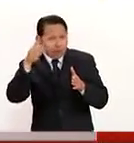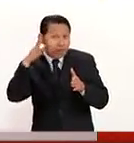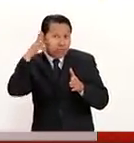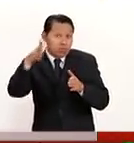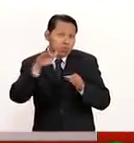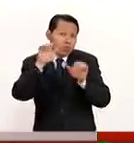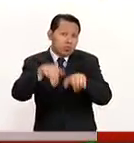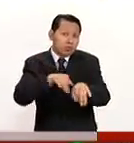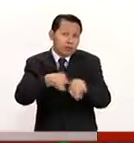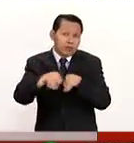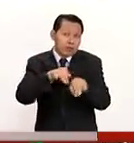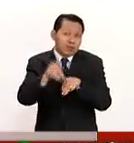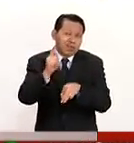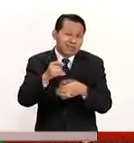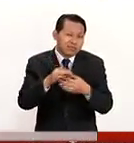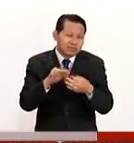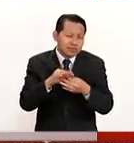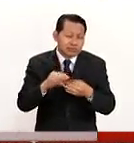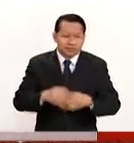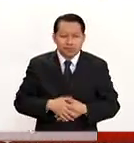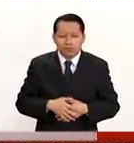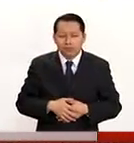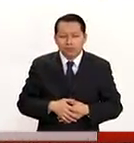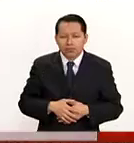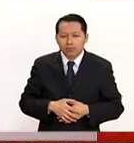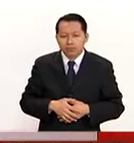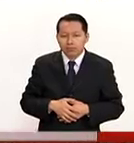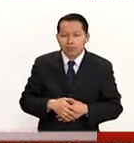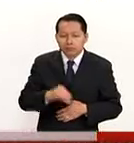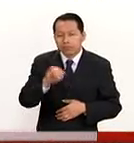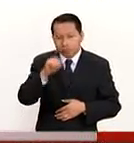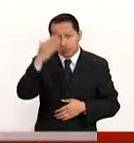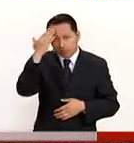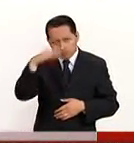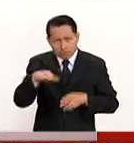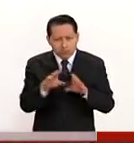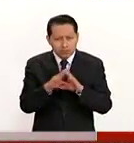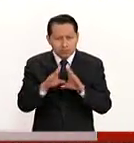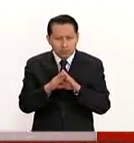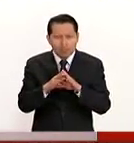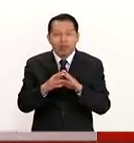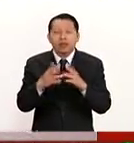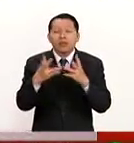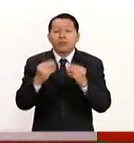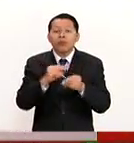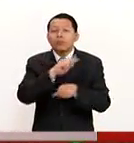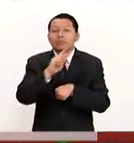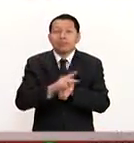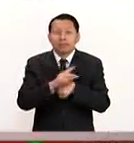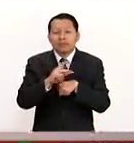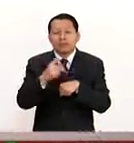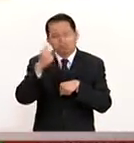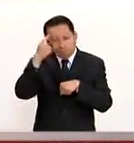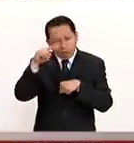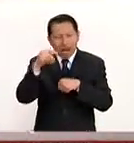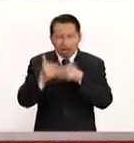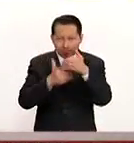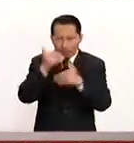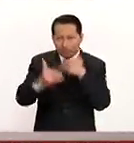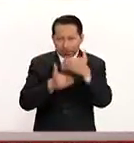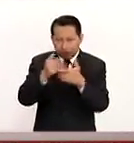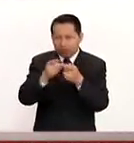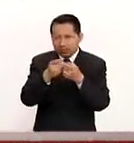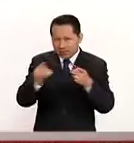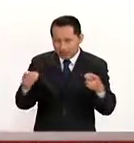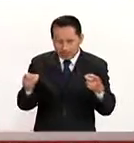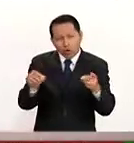estas herramientas? Sí, bueno, como sabemos, finalmente muchos de los países en vías de desarrollo, como es México,